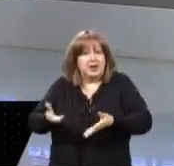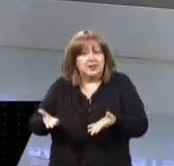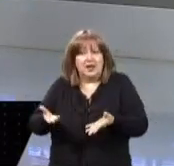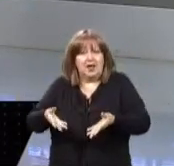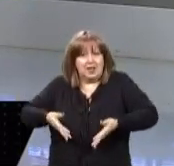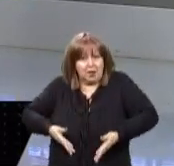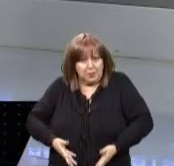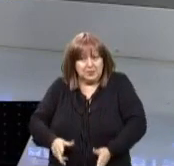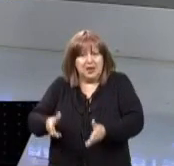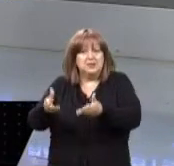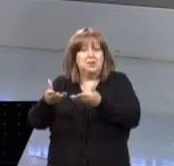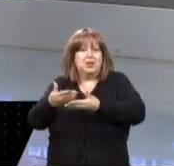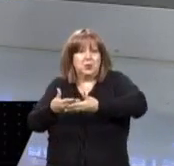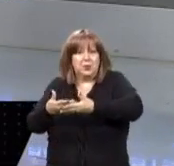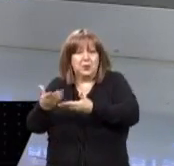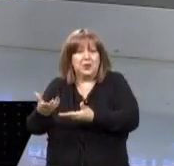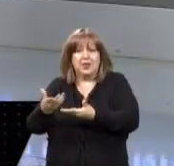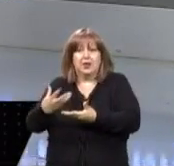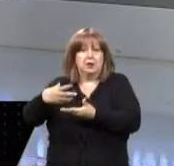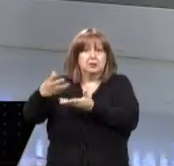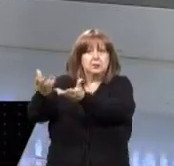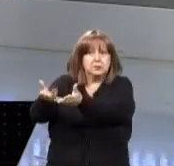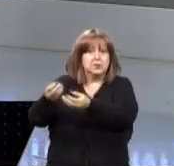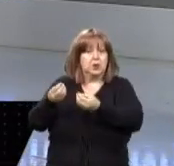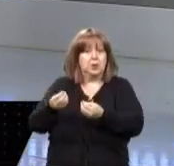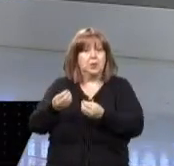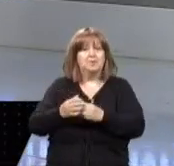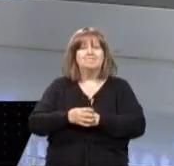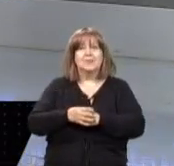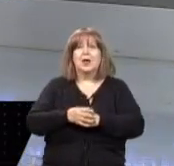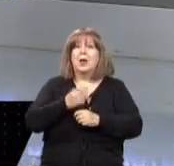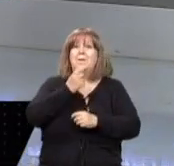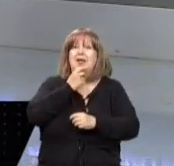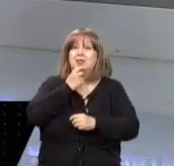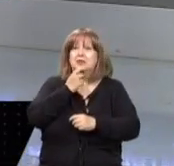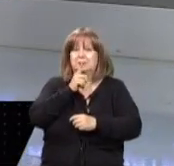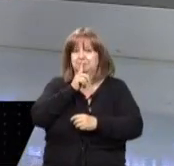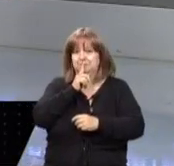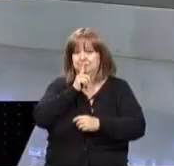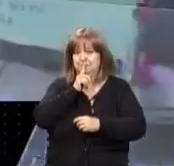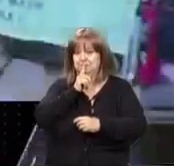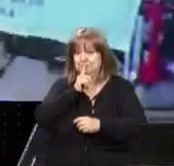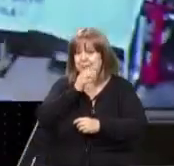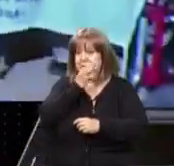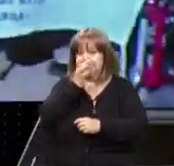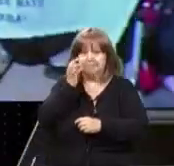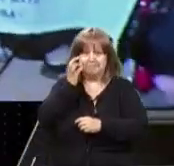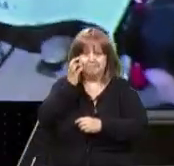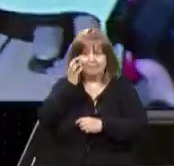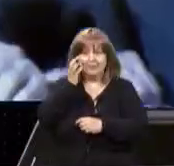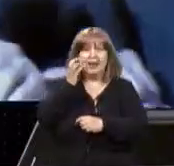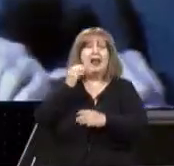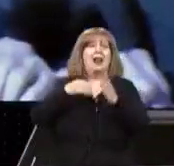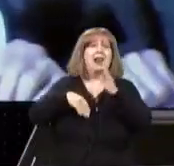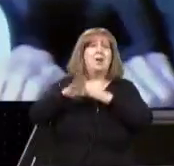estos nacimientos... Más en otros puntos del país que en Mendoza, ¿no? En Mendoza no tanto, porque la mayoría de los